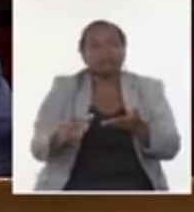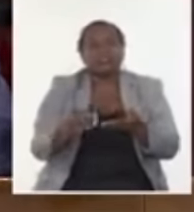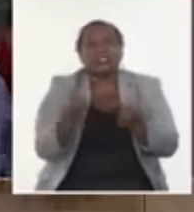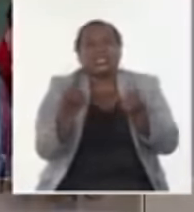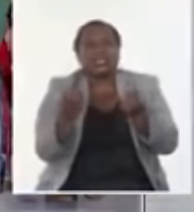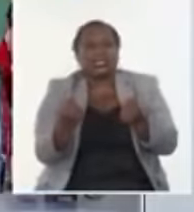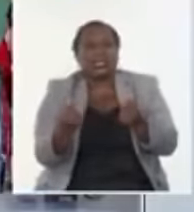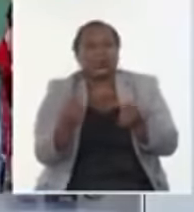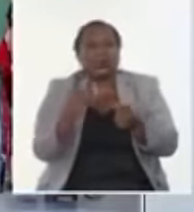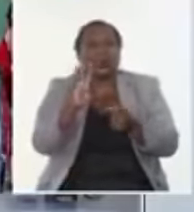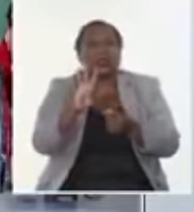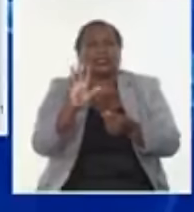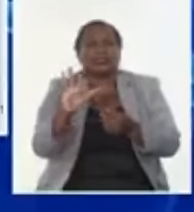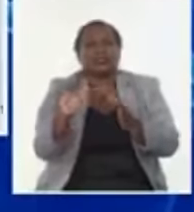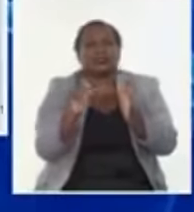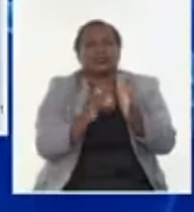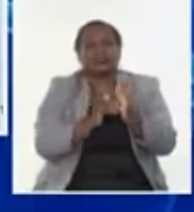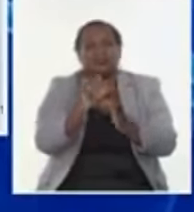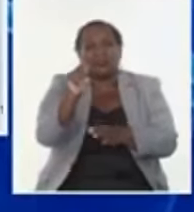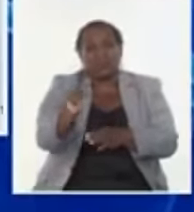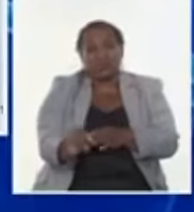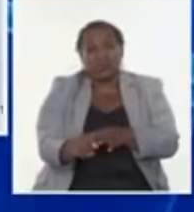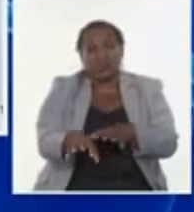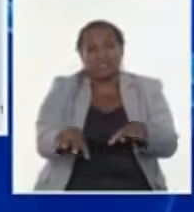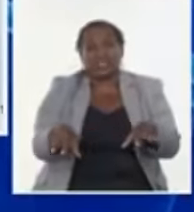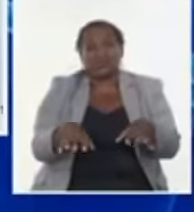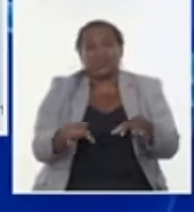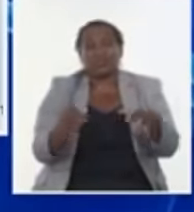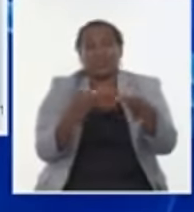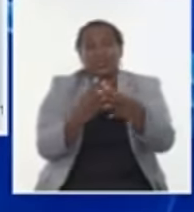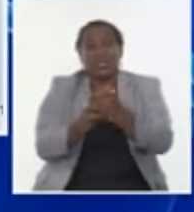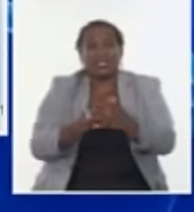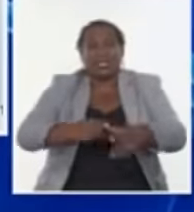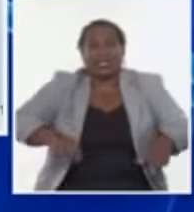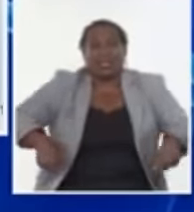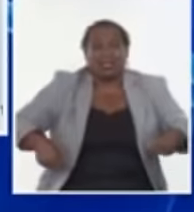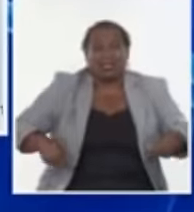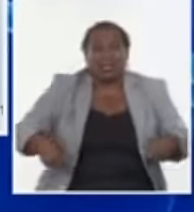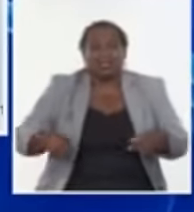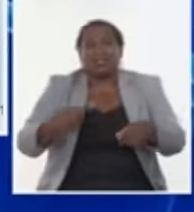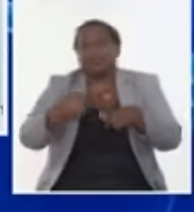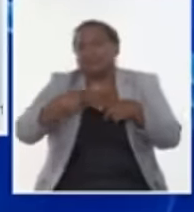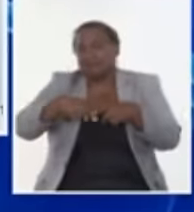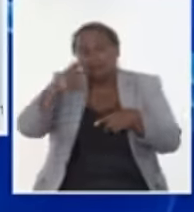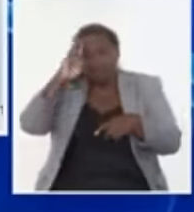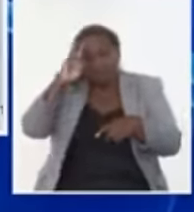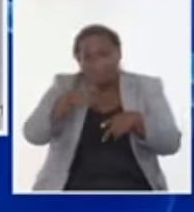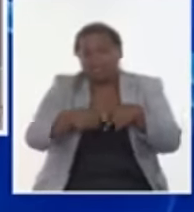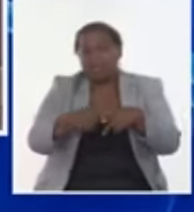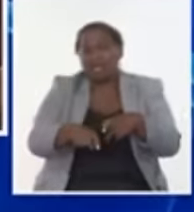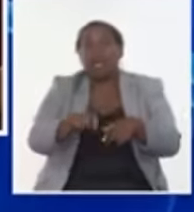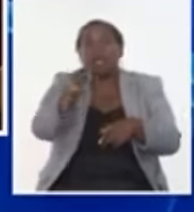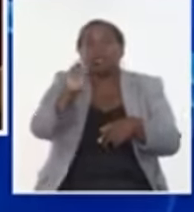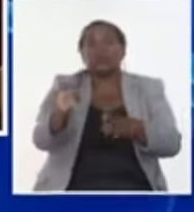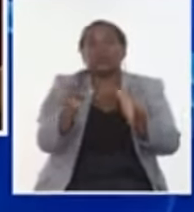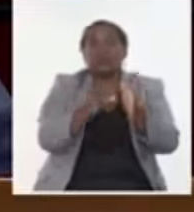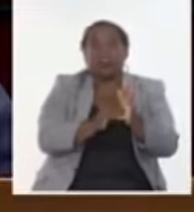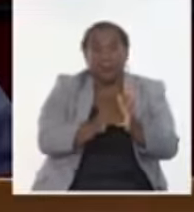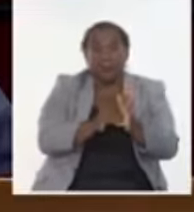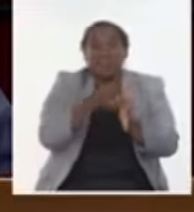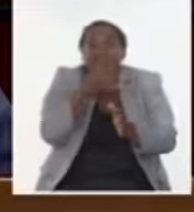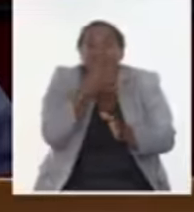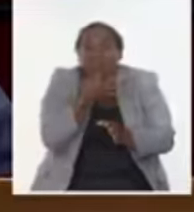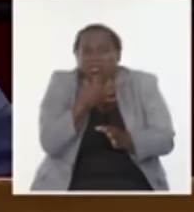de 45.000 personas en situaciones de discapacidad, 14.000 adultos mayores, pagos totales